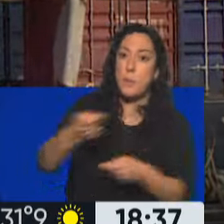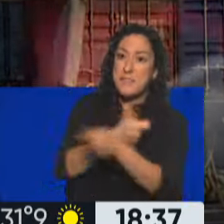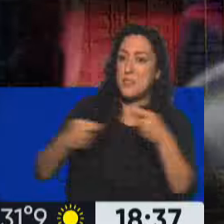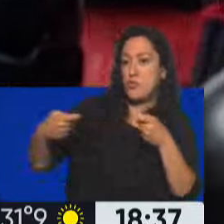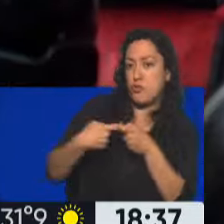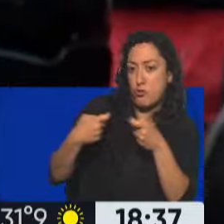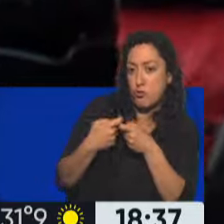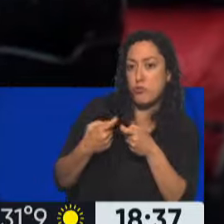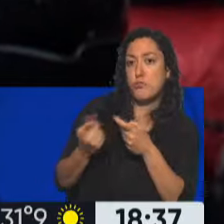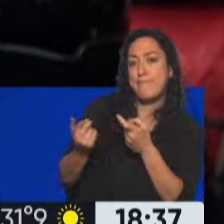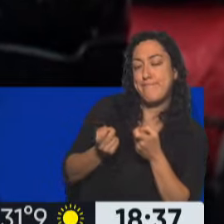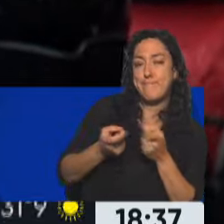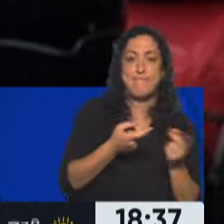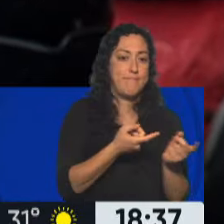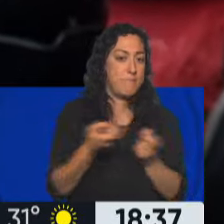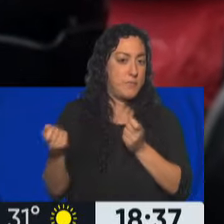mutuamente.